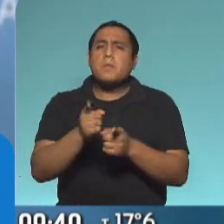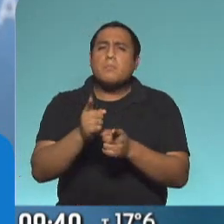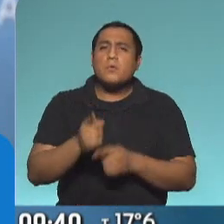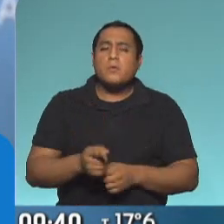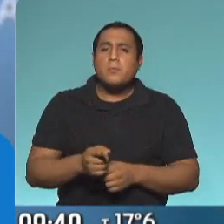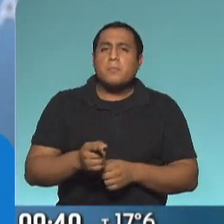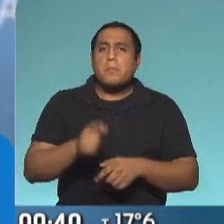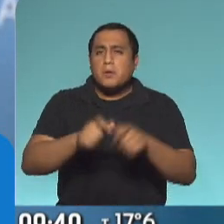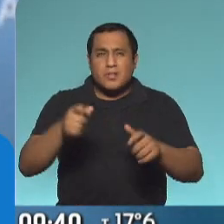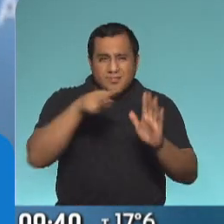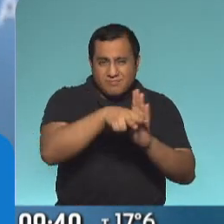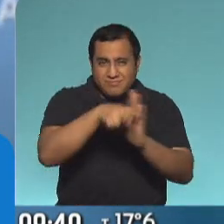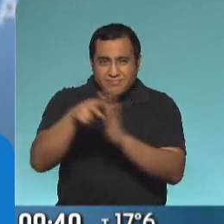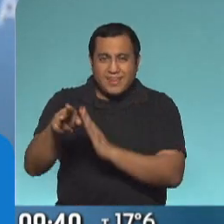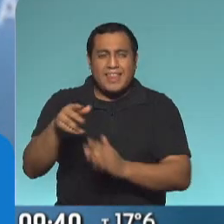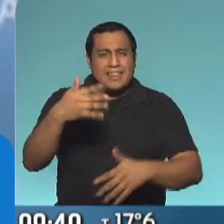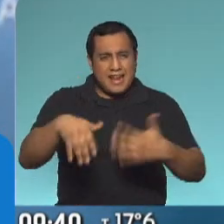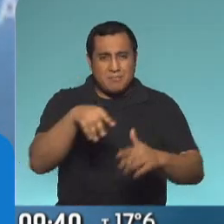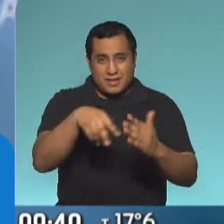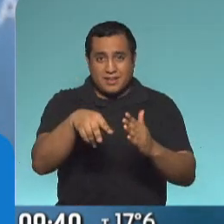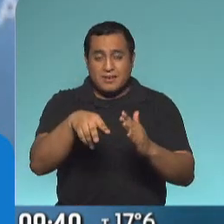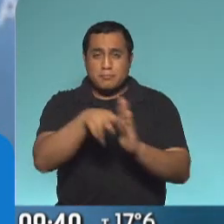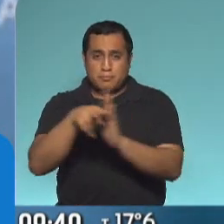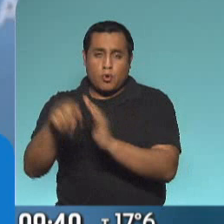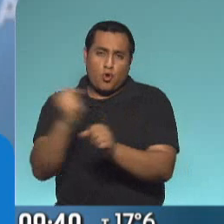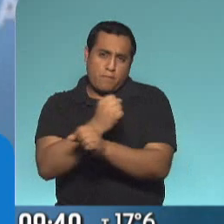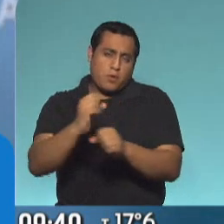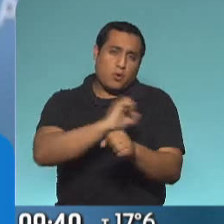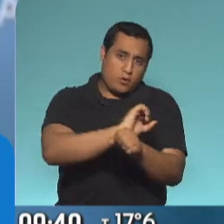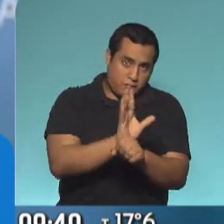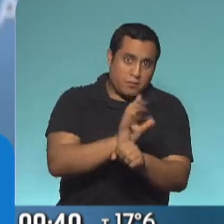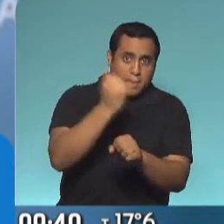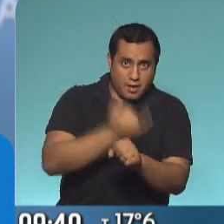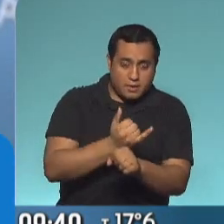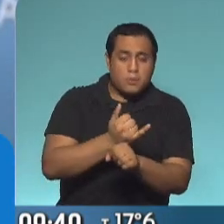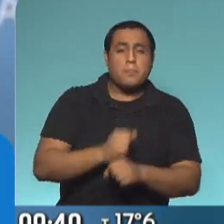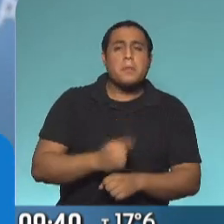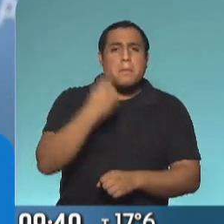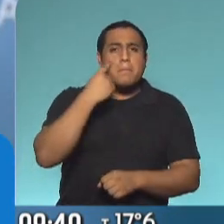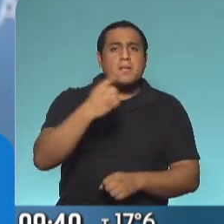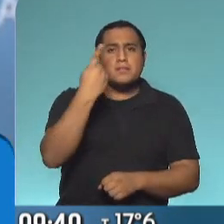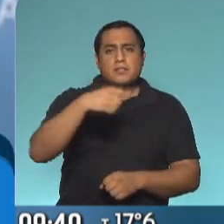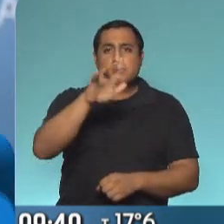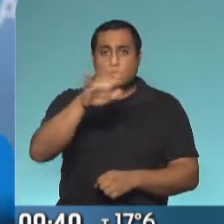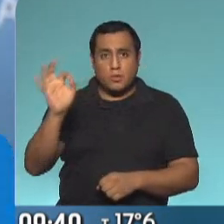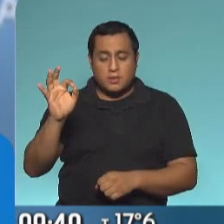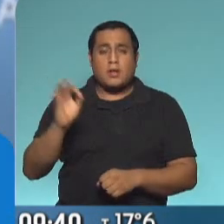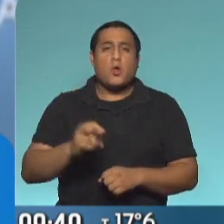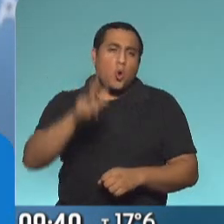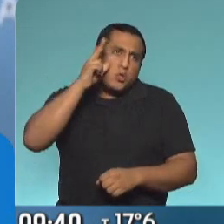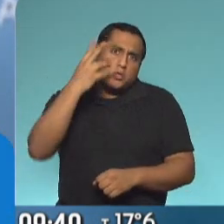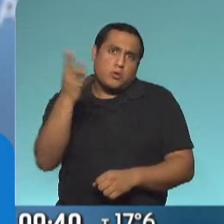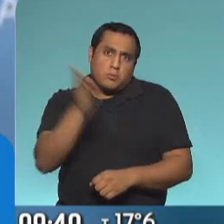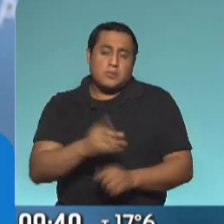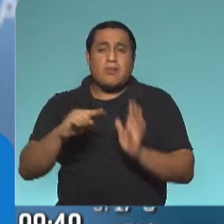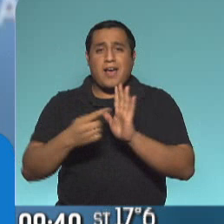de las personas internadas en terapia intensiva con diagnóstico confirmado es arts cop 22 1150 84 por ciento